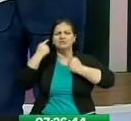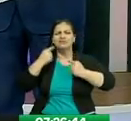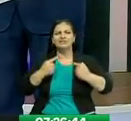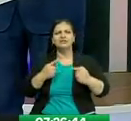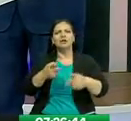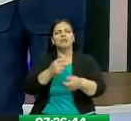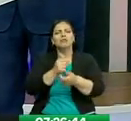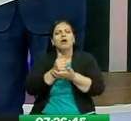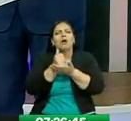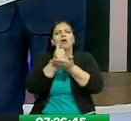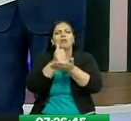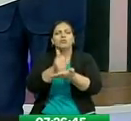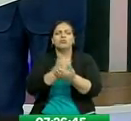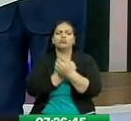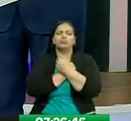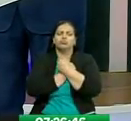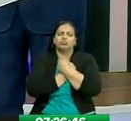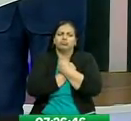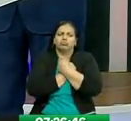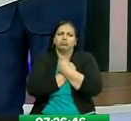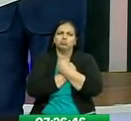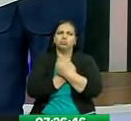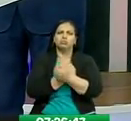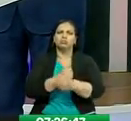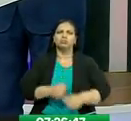pasión, pero por sobre todo con amor.